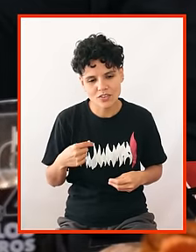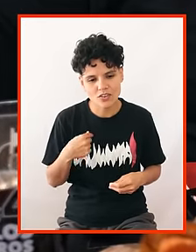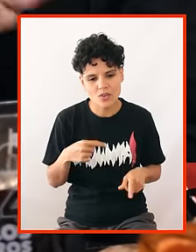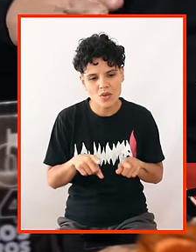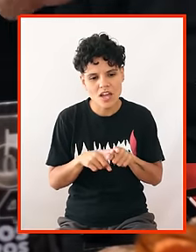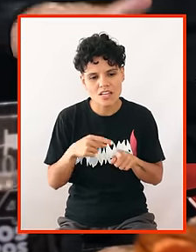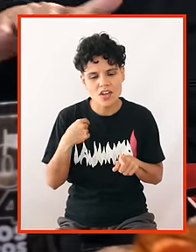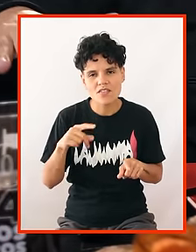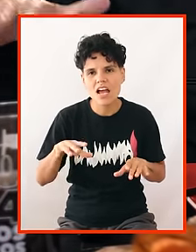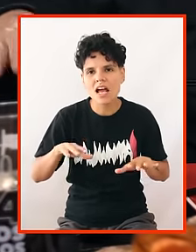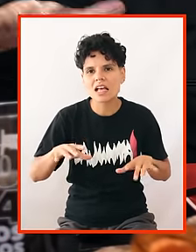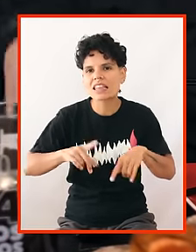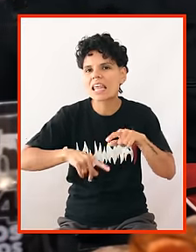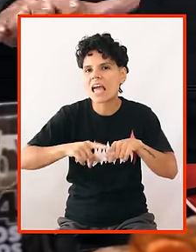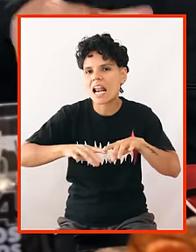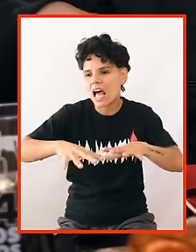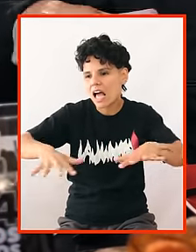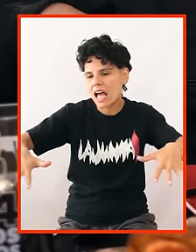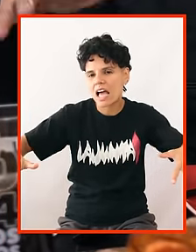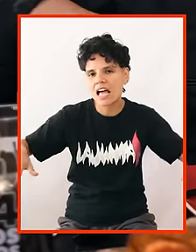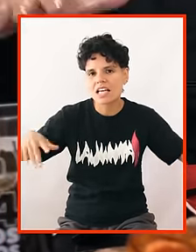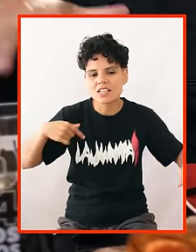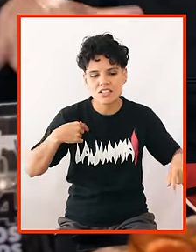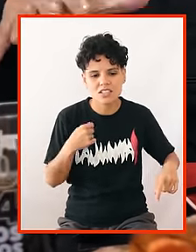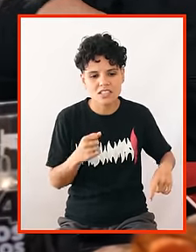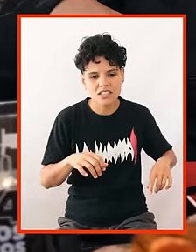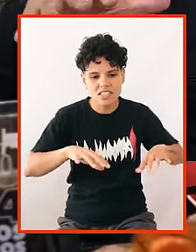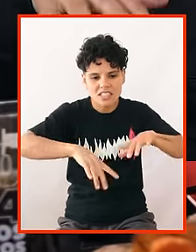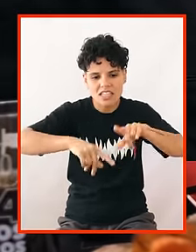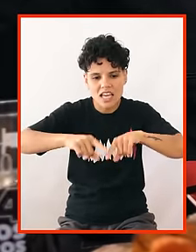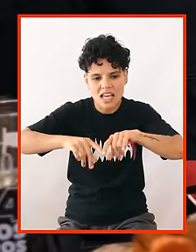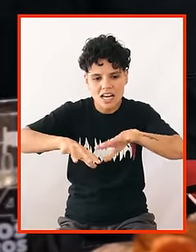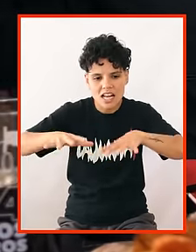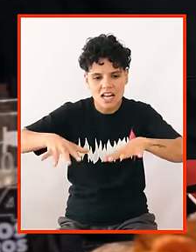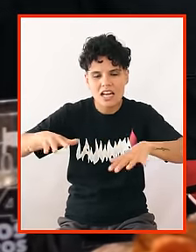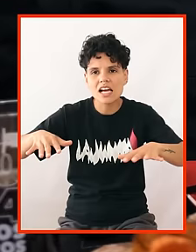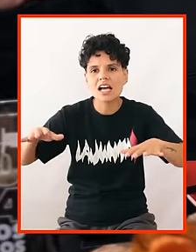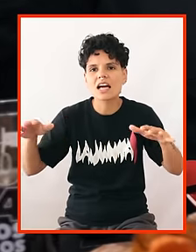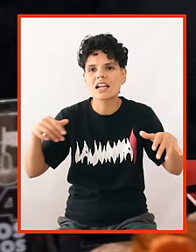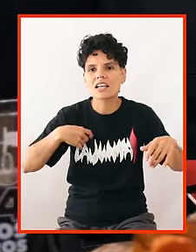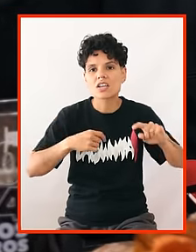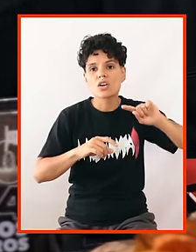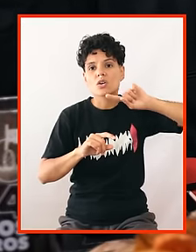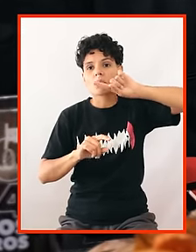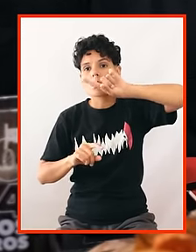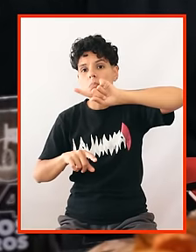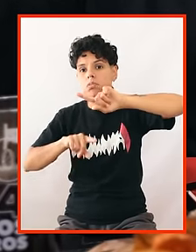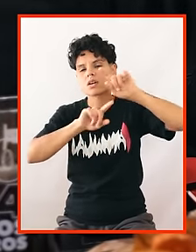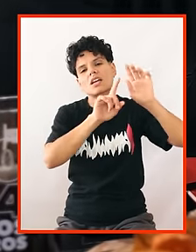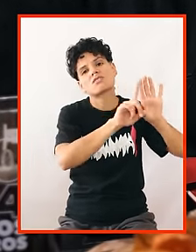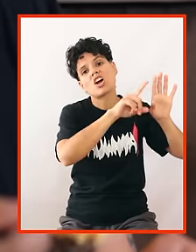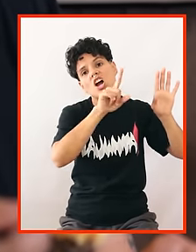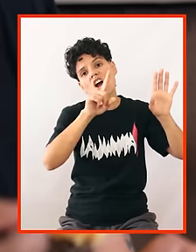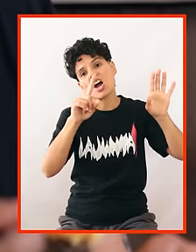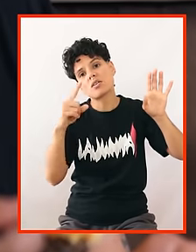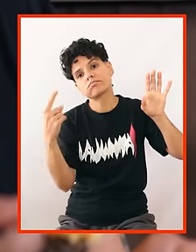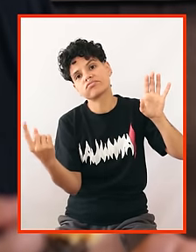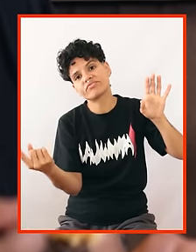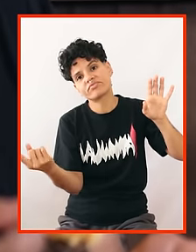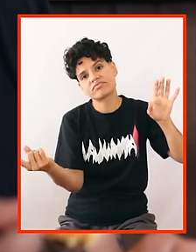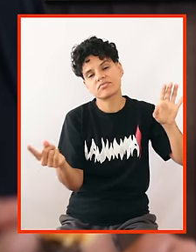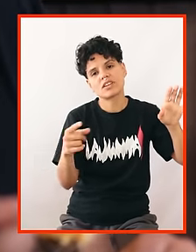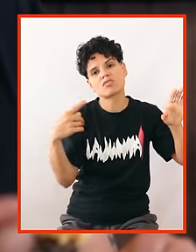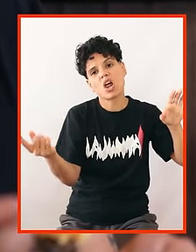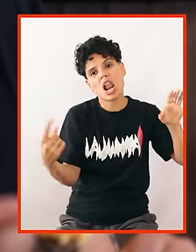como. Había como tierra. No había cemento, pura tierra. Caí como tierra y choqué con el paraerónico. Y ahí quedé.